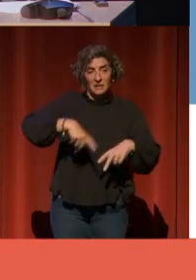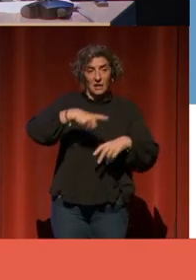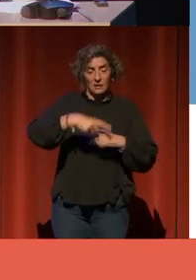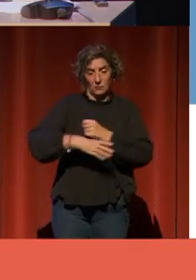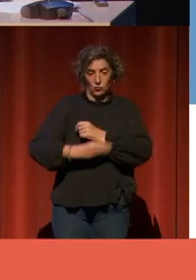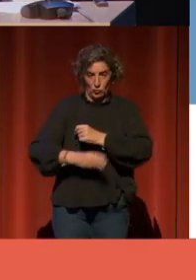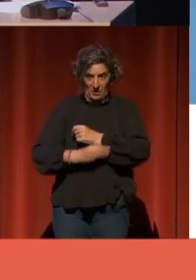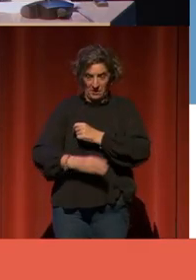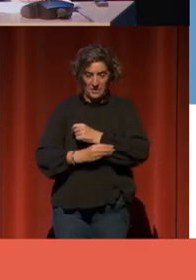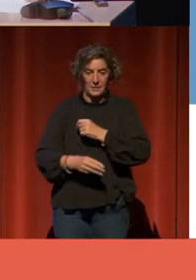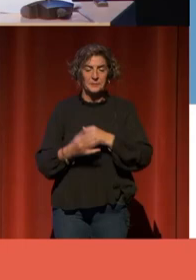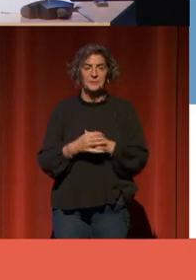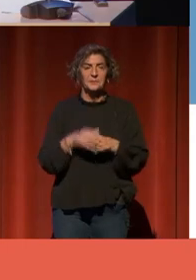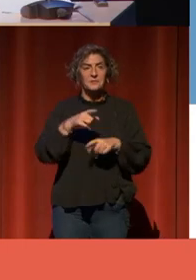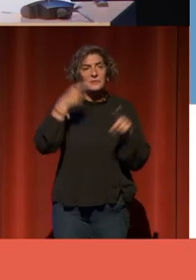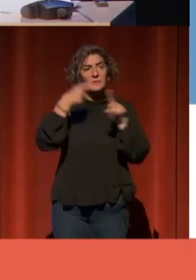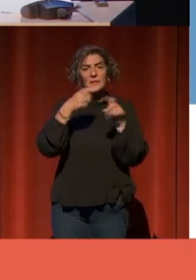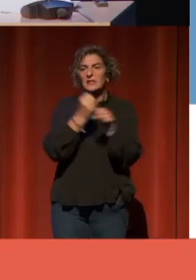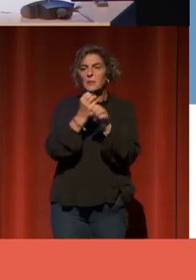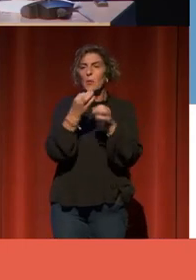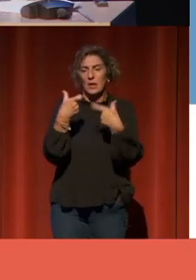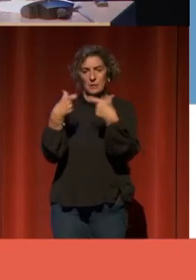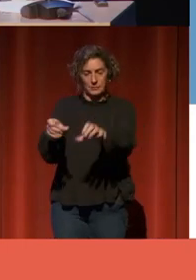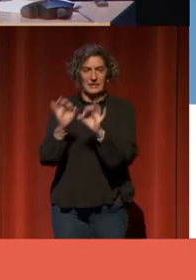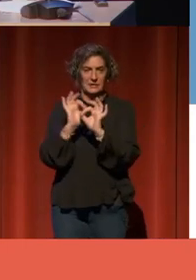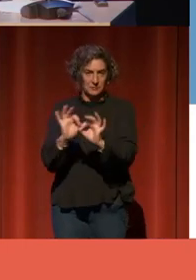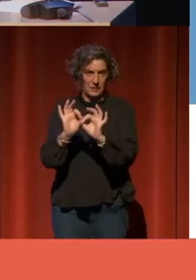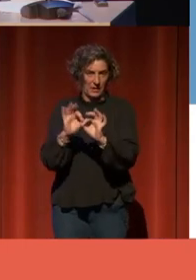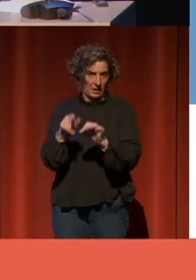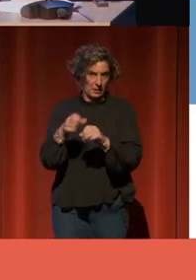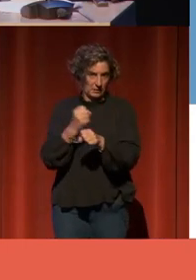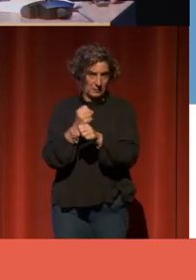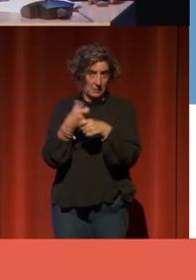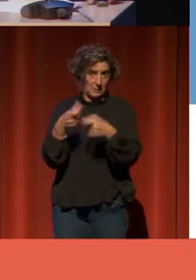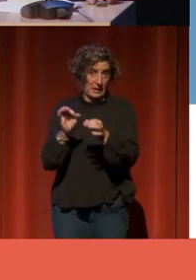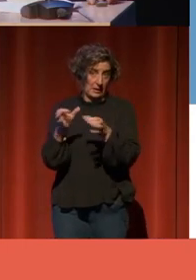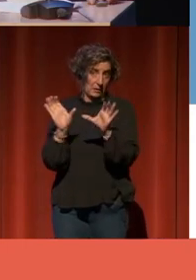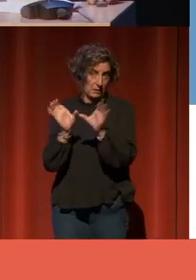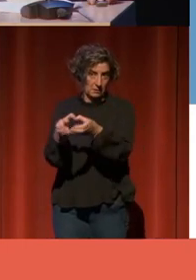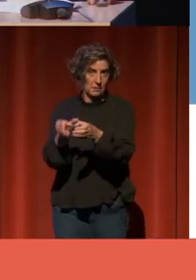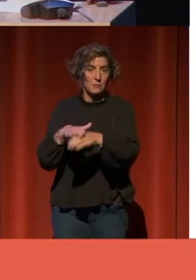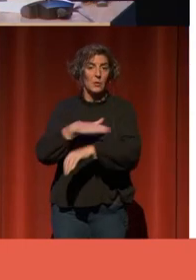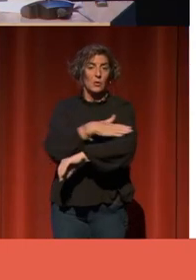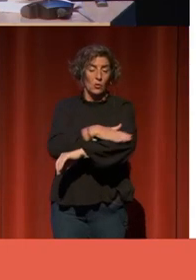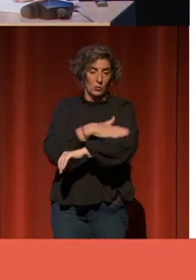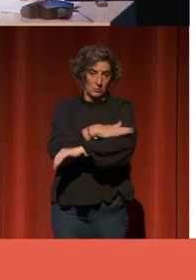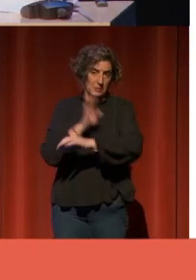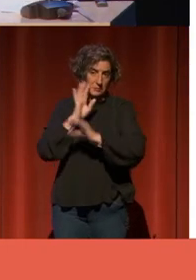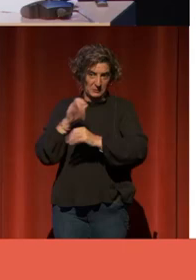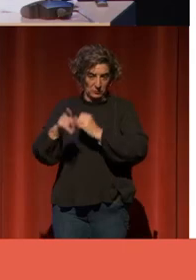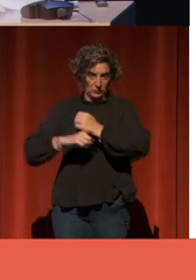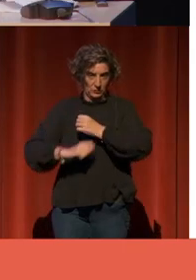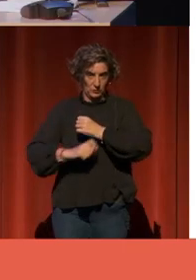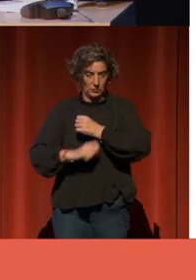se les ha asignado una tarea concreta para para este este campo por el gobierno sueco